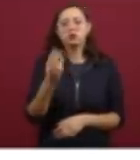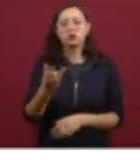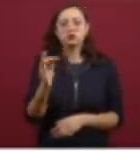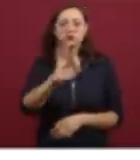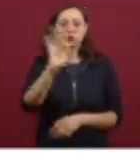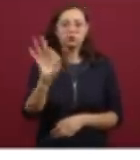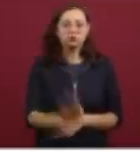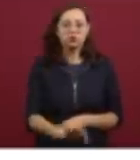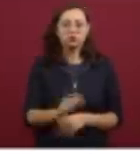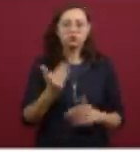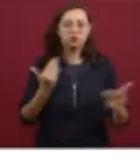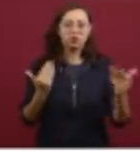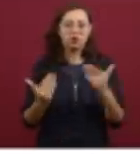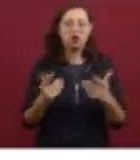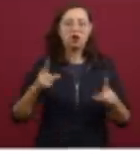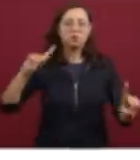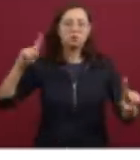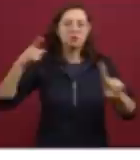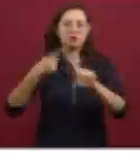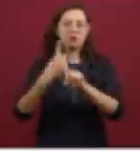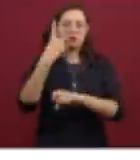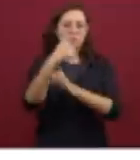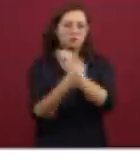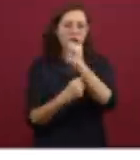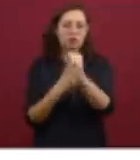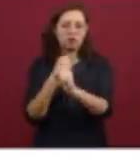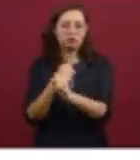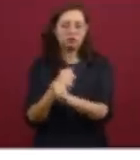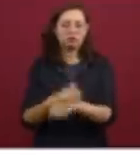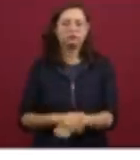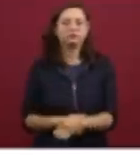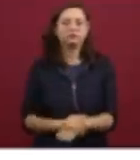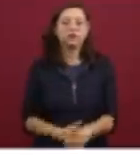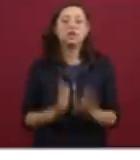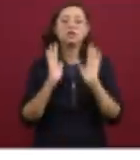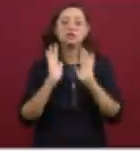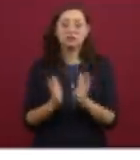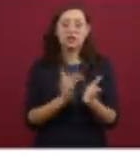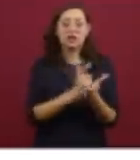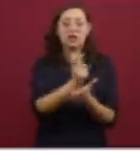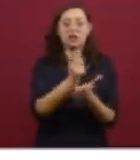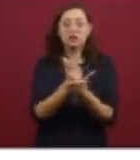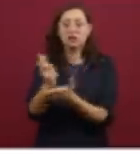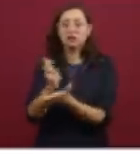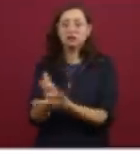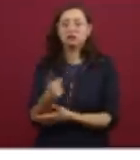89.03% con respecto a la meta anual. Ya tienen su medio de pago